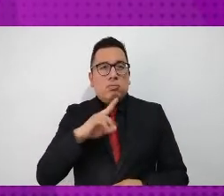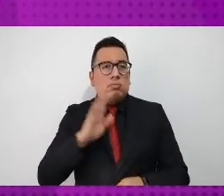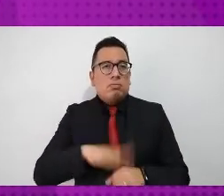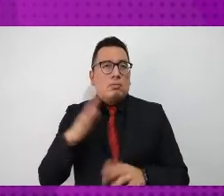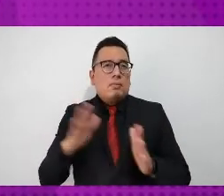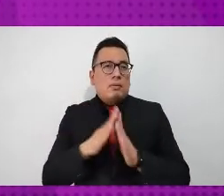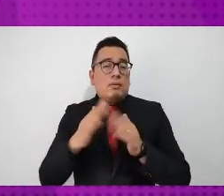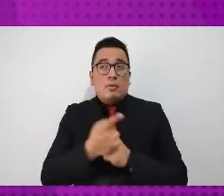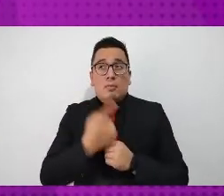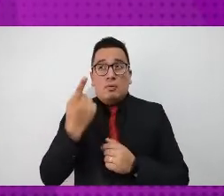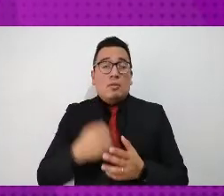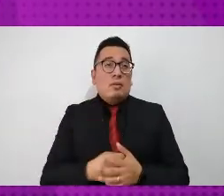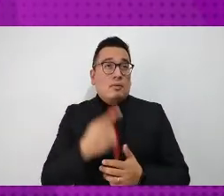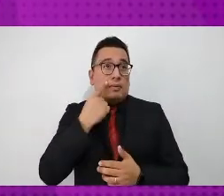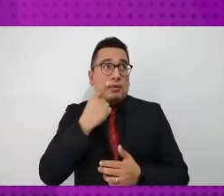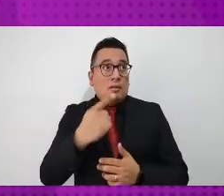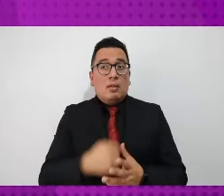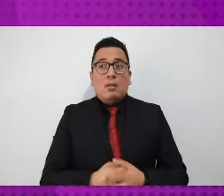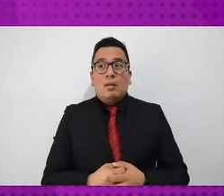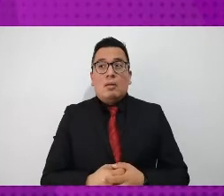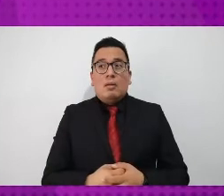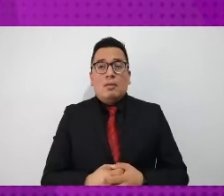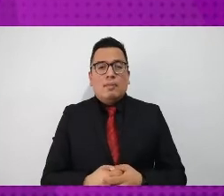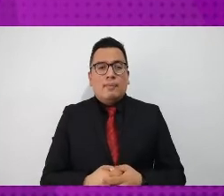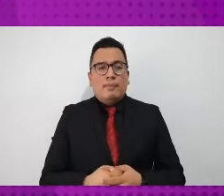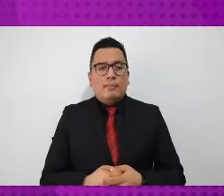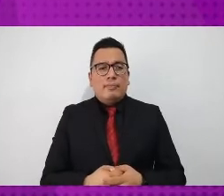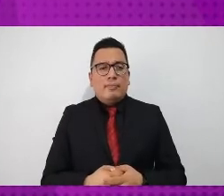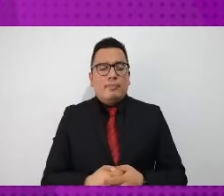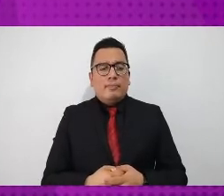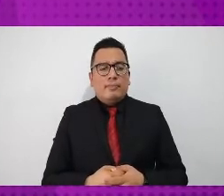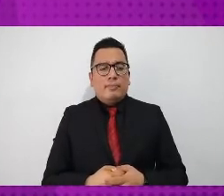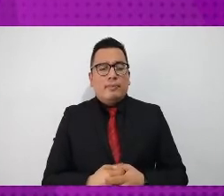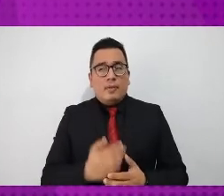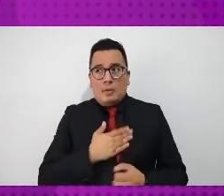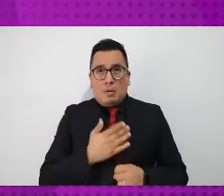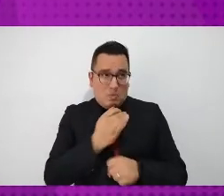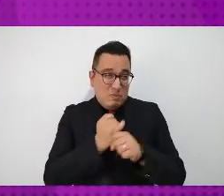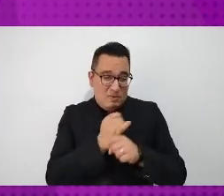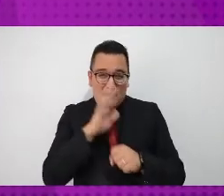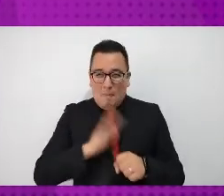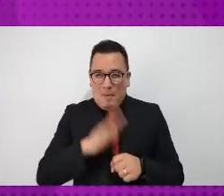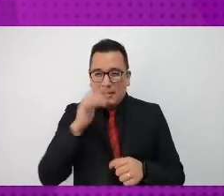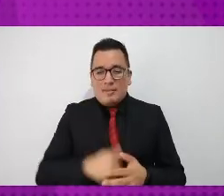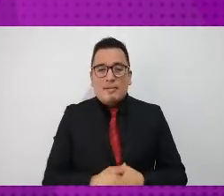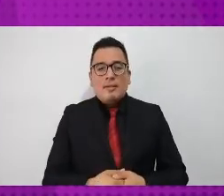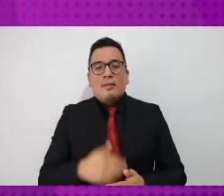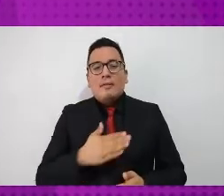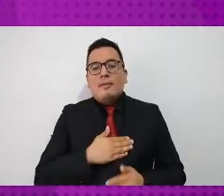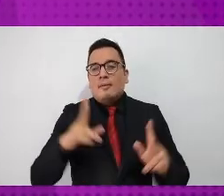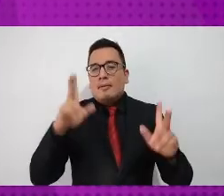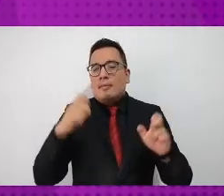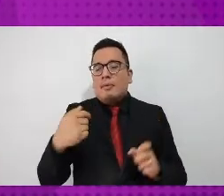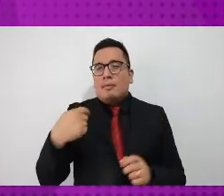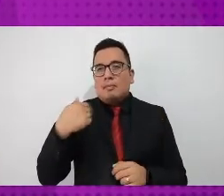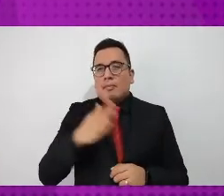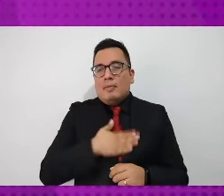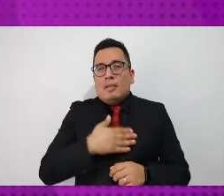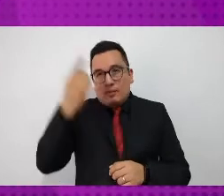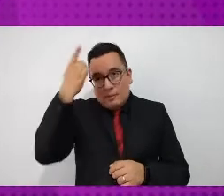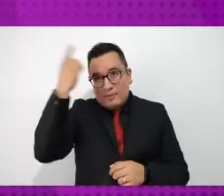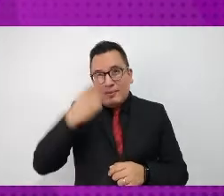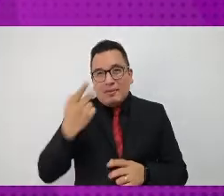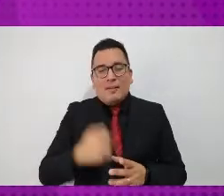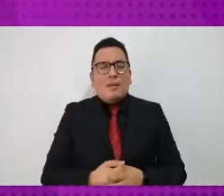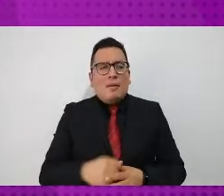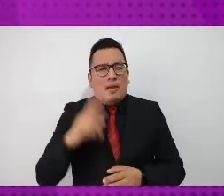participativa porque justamente en este estudio no me quede corto además ya tenía yo todo el tema de la tesis del doctorado y fue